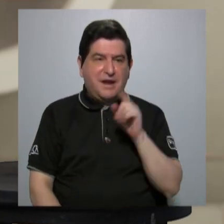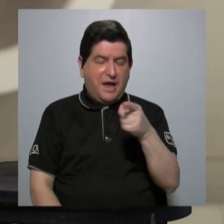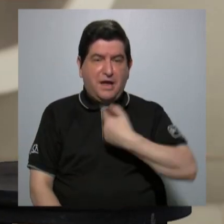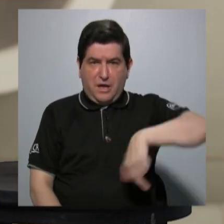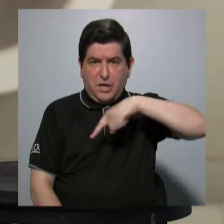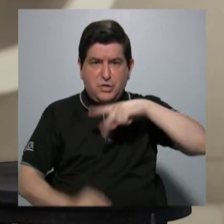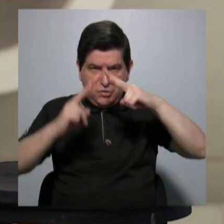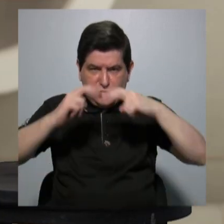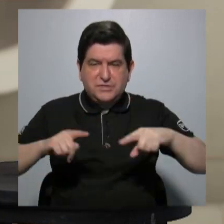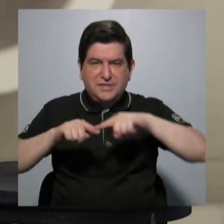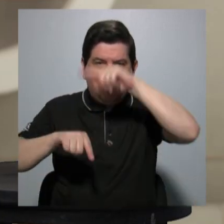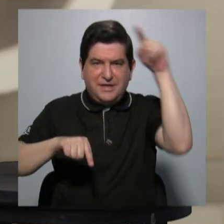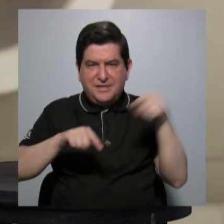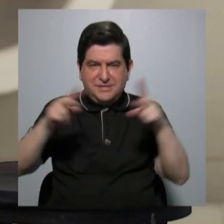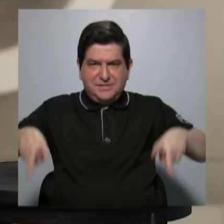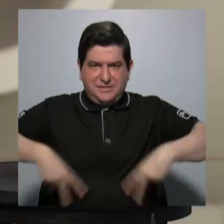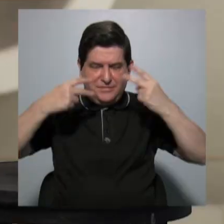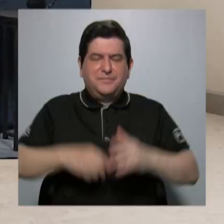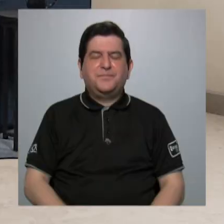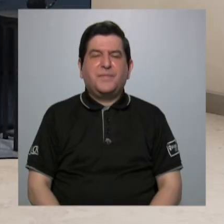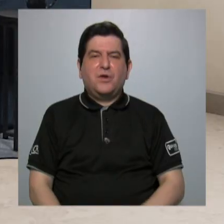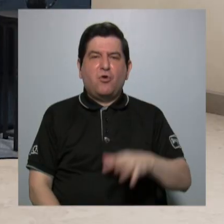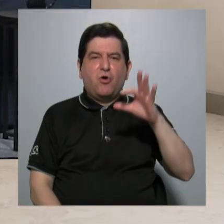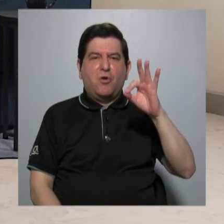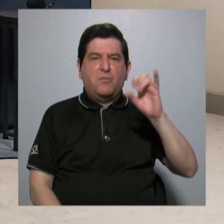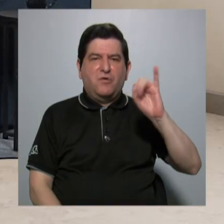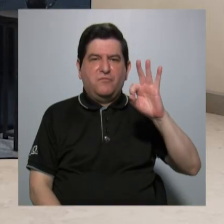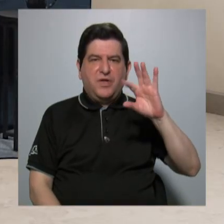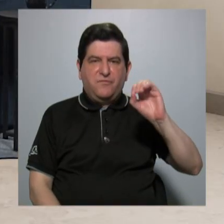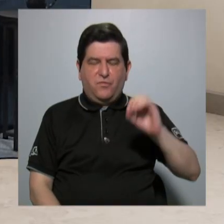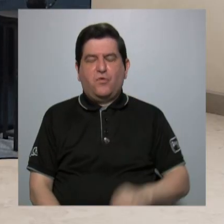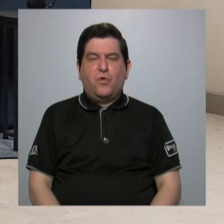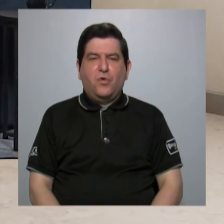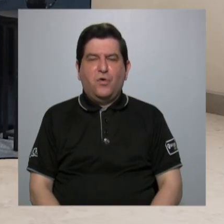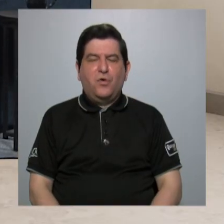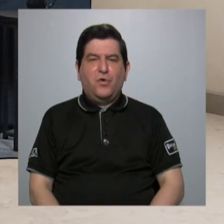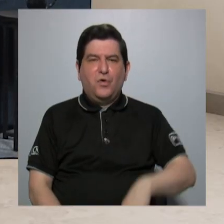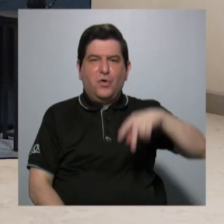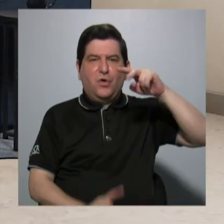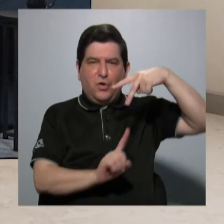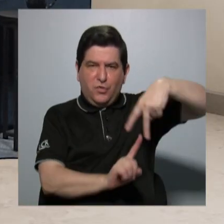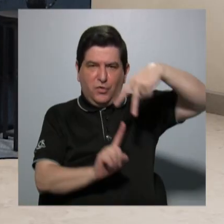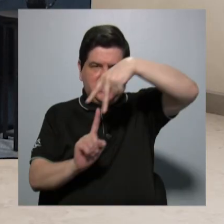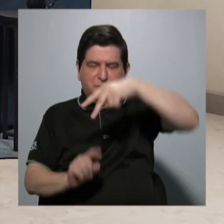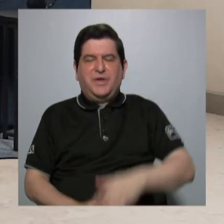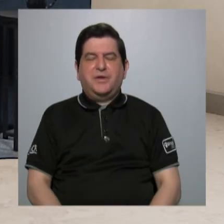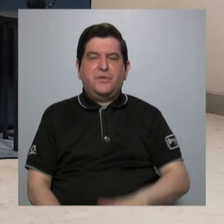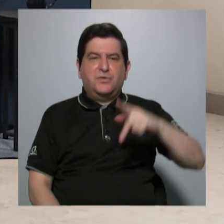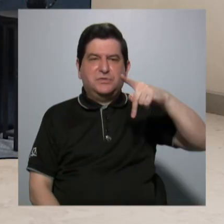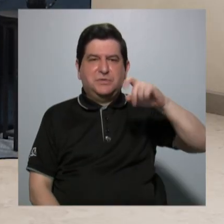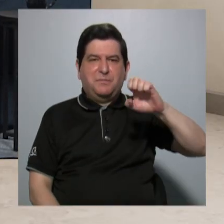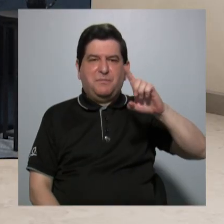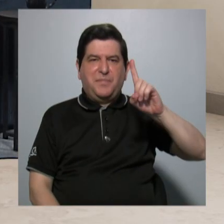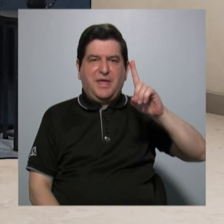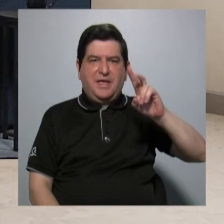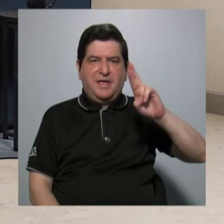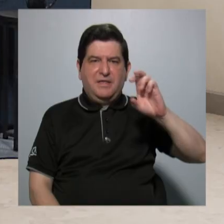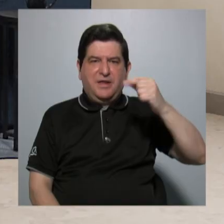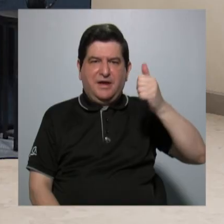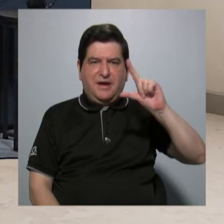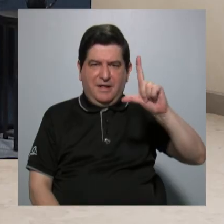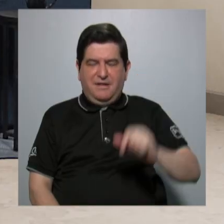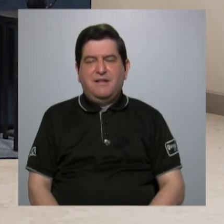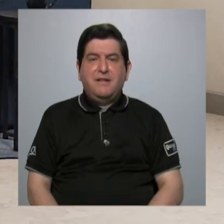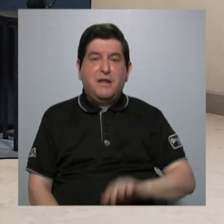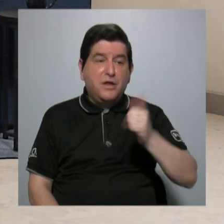las cuales les hemos hecho el análisis del ciclo de vida, como FIFCO, como Ospinos, como Pedregal y otras que siguen la tendencia de